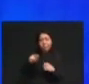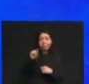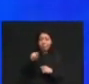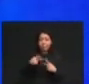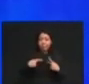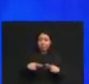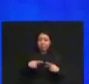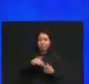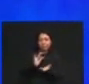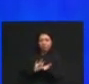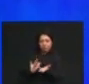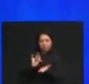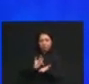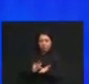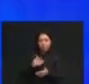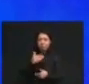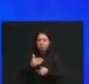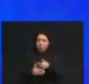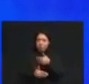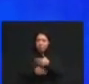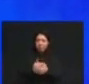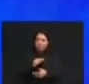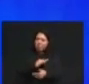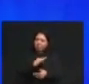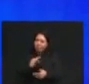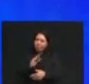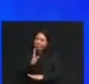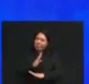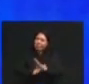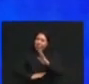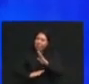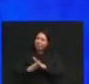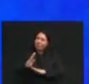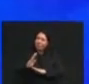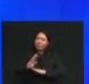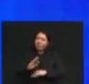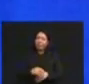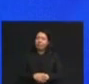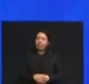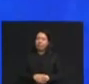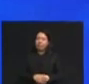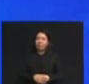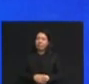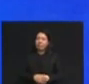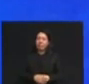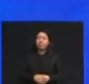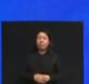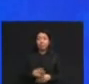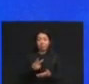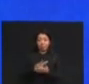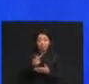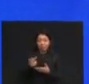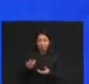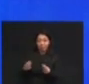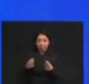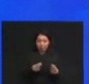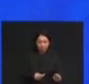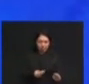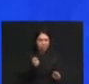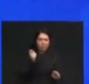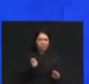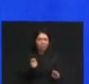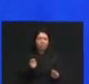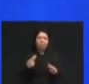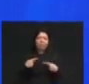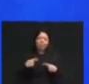adecuados pueden alcanzar logros que parecían imposibles. Recibir este premio es un reconocimiento al esfuerzo y la dedicación y